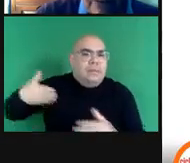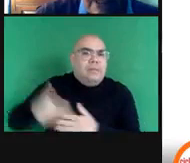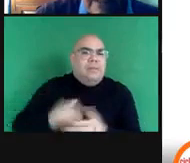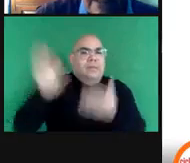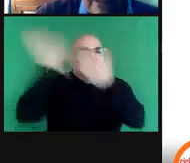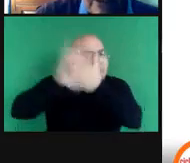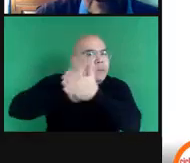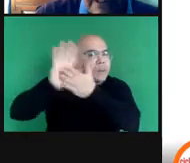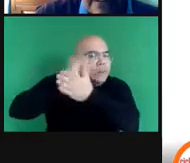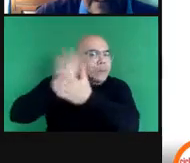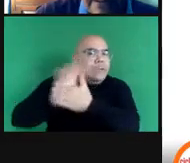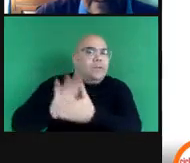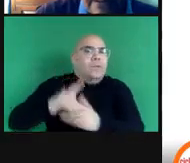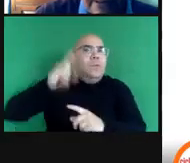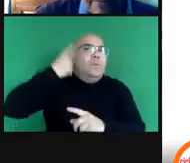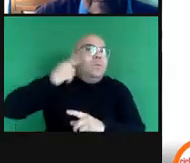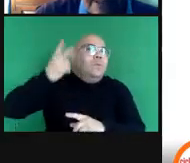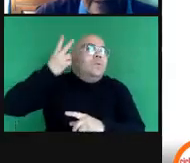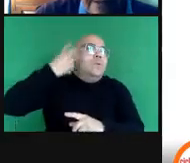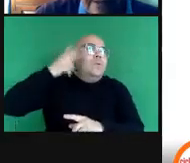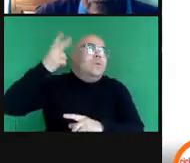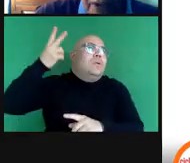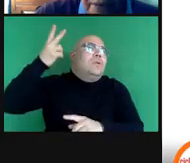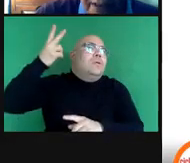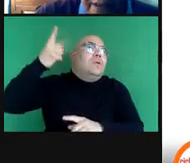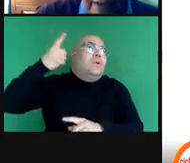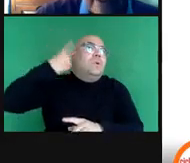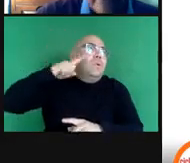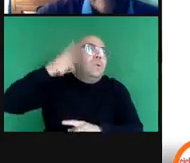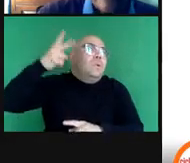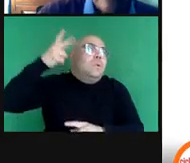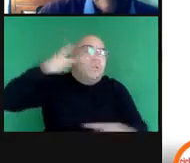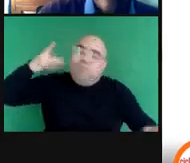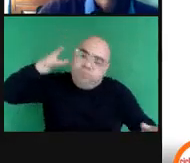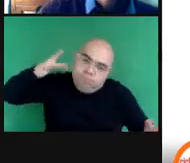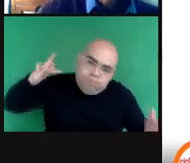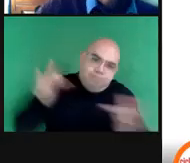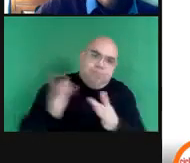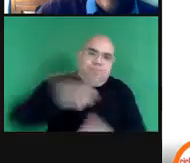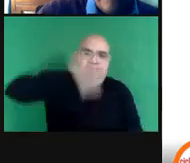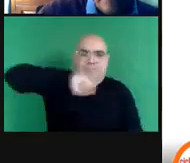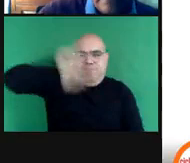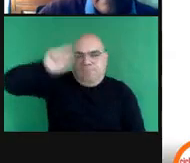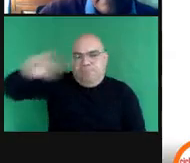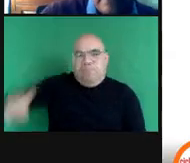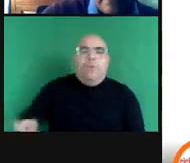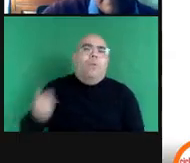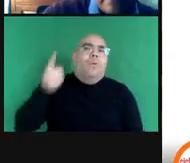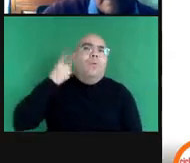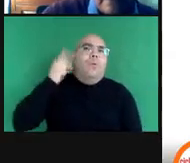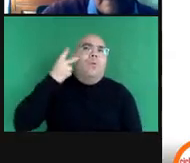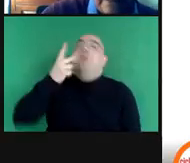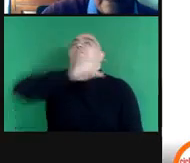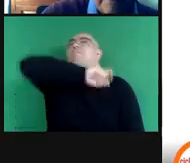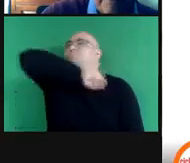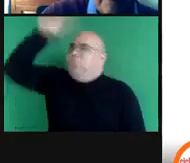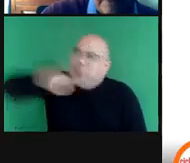no demora más de 2 días limpia, vuelven y otra vez y aplican ahí